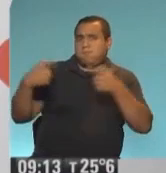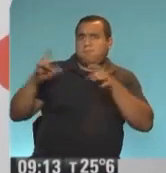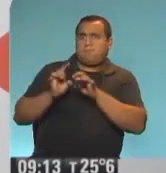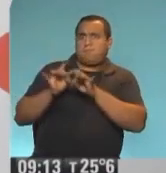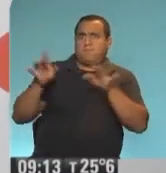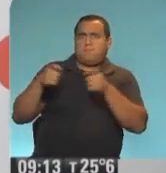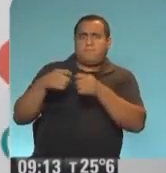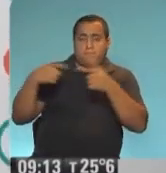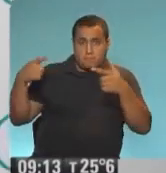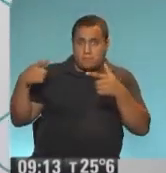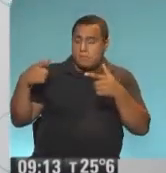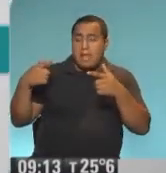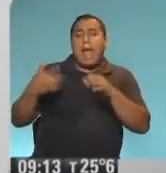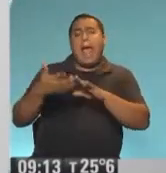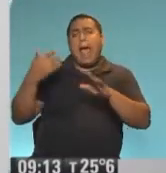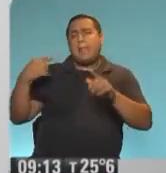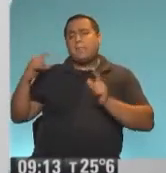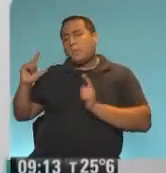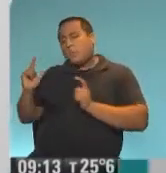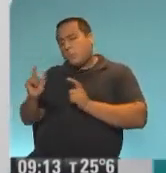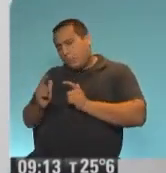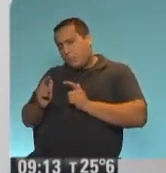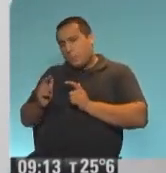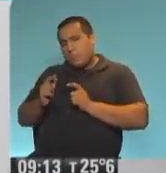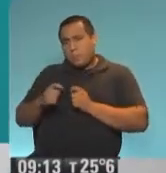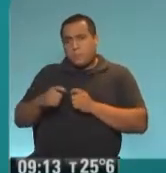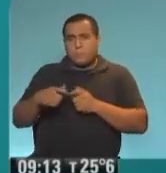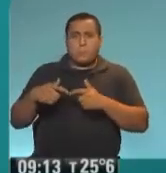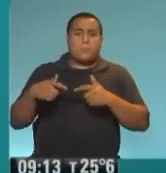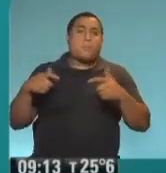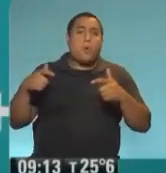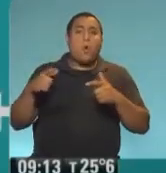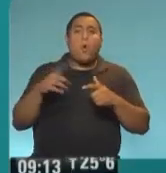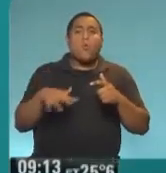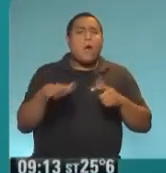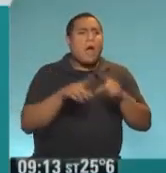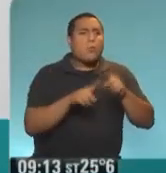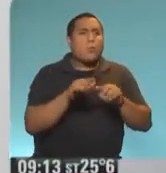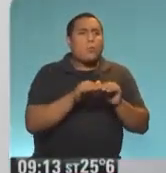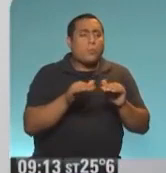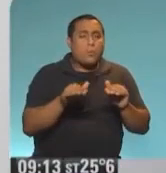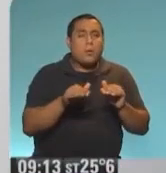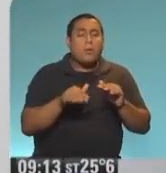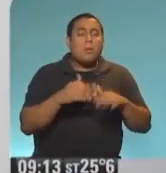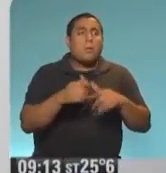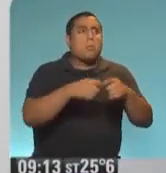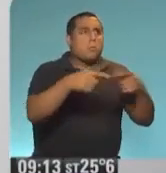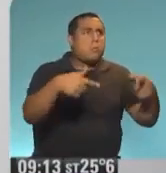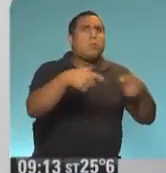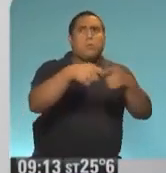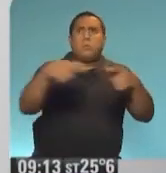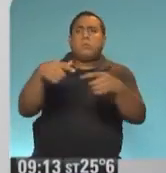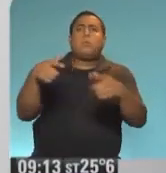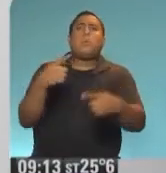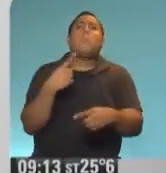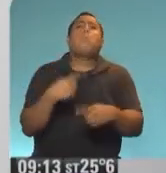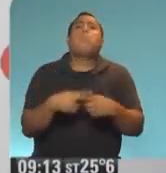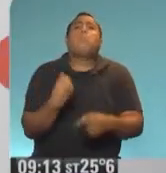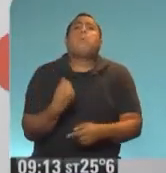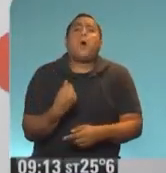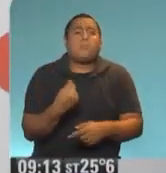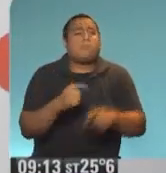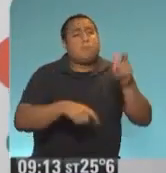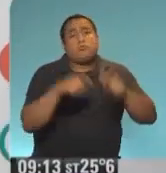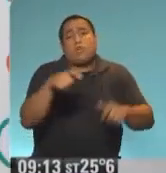los casos están aumentando, venían bajando muy bien, empezaron a aumentar, a aceptarse en algunos lados y a aumentar en otros, porque cambió el comportamiento. No hay